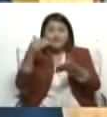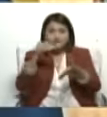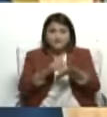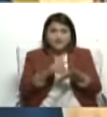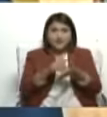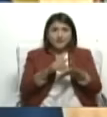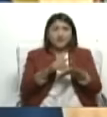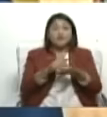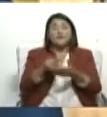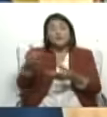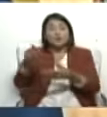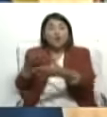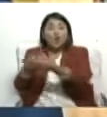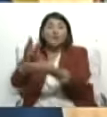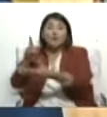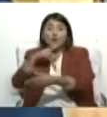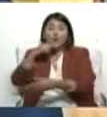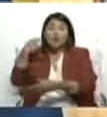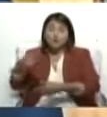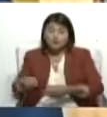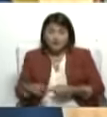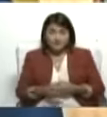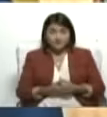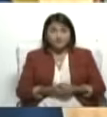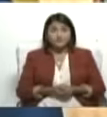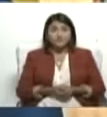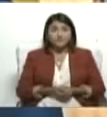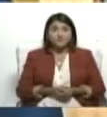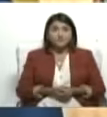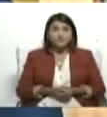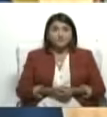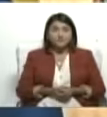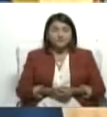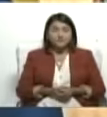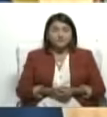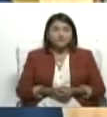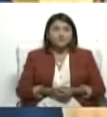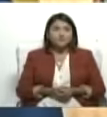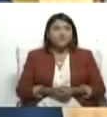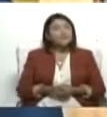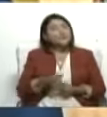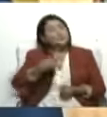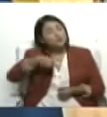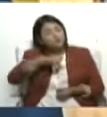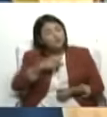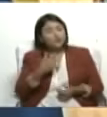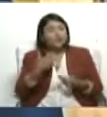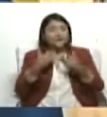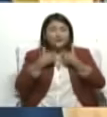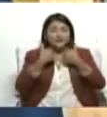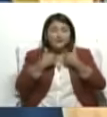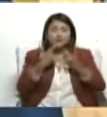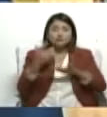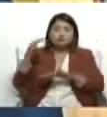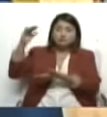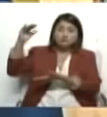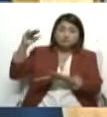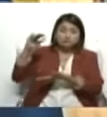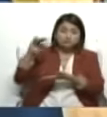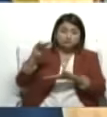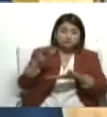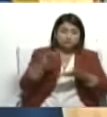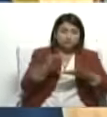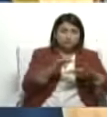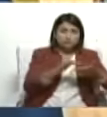Federación de Rusia. En los primeros años hemos tenido una afectación importante en nuestro ingreso, más del 99% de nuestros